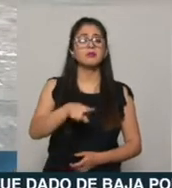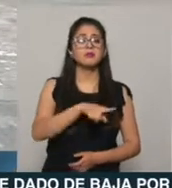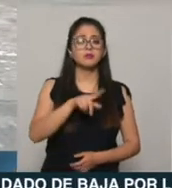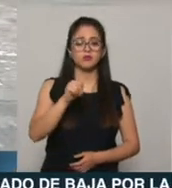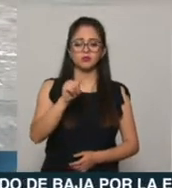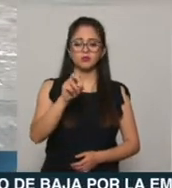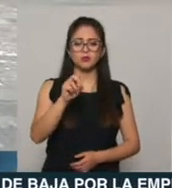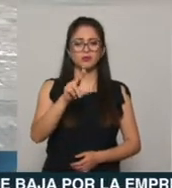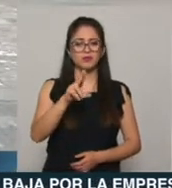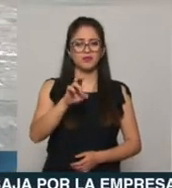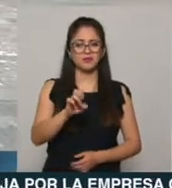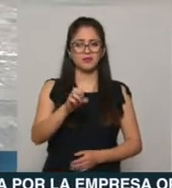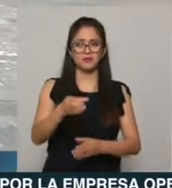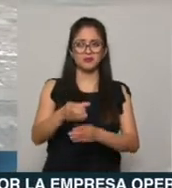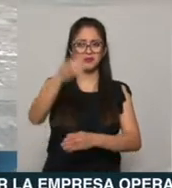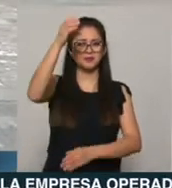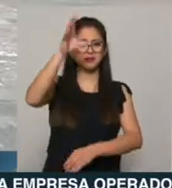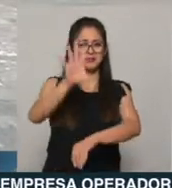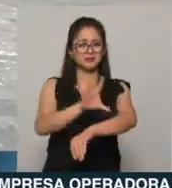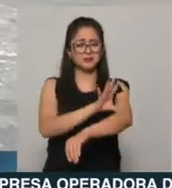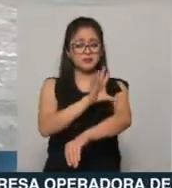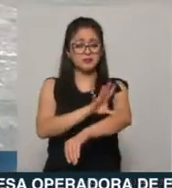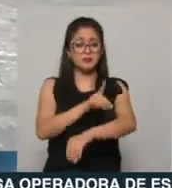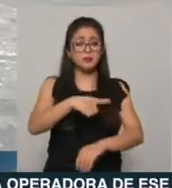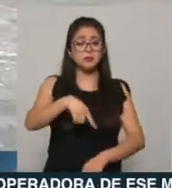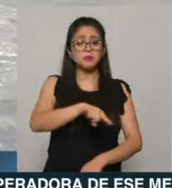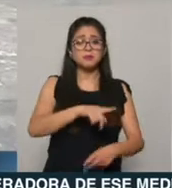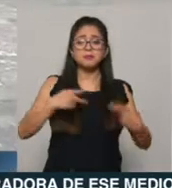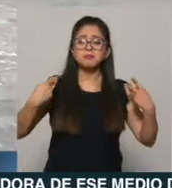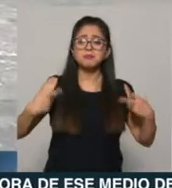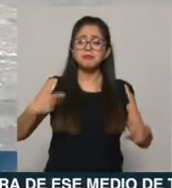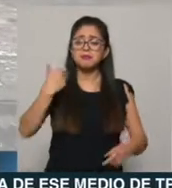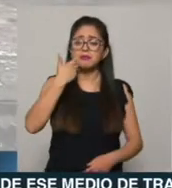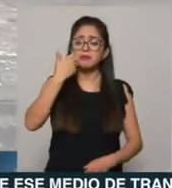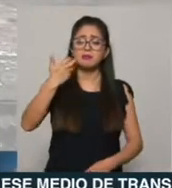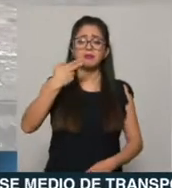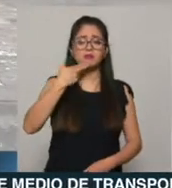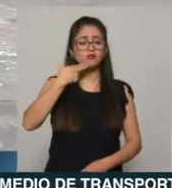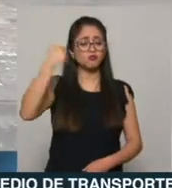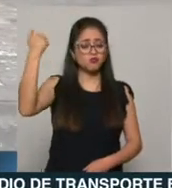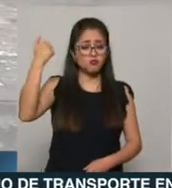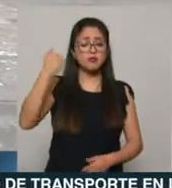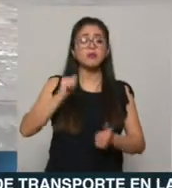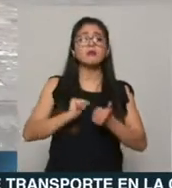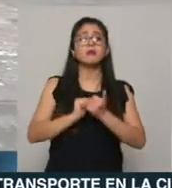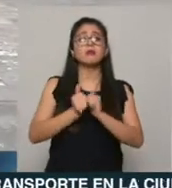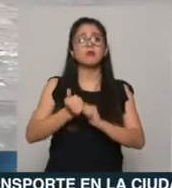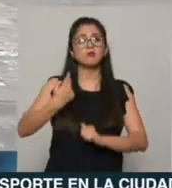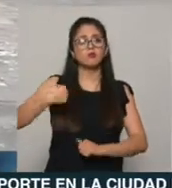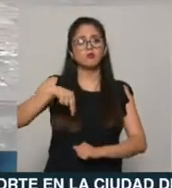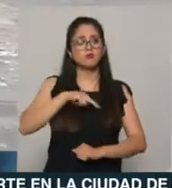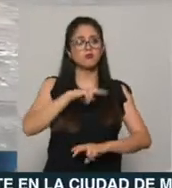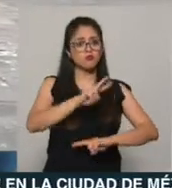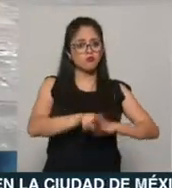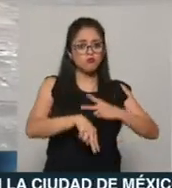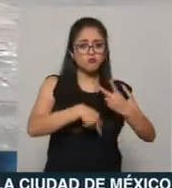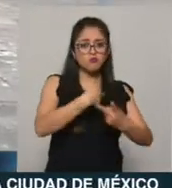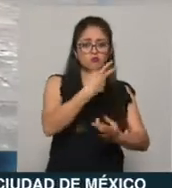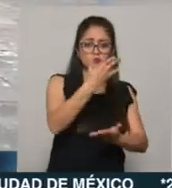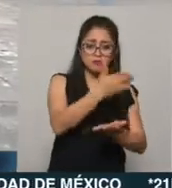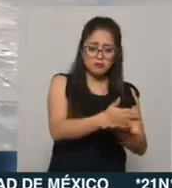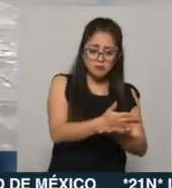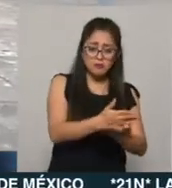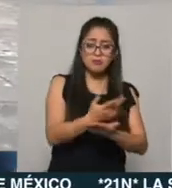tensión, de una persona que se quería quitar la vida. En ese momento acudimos al servicio